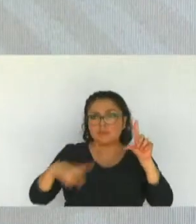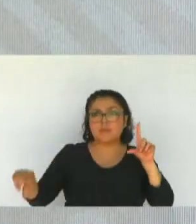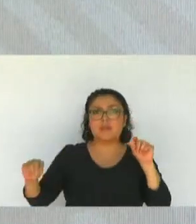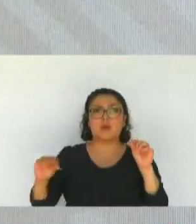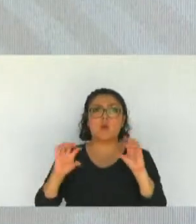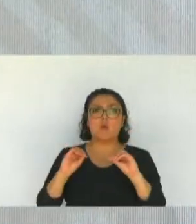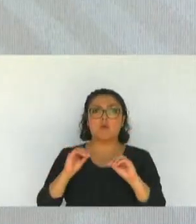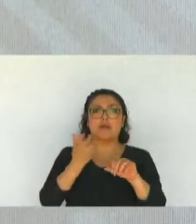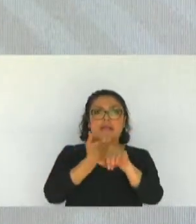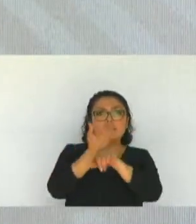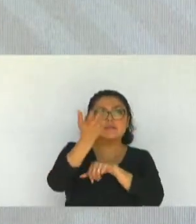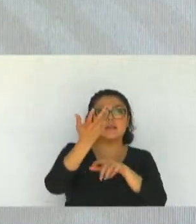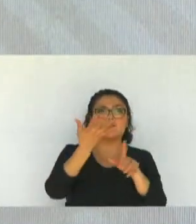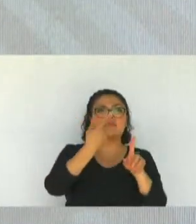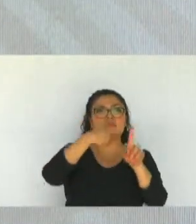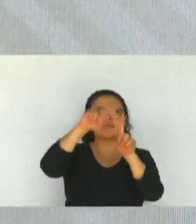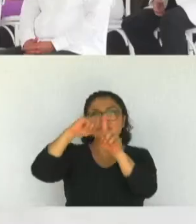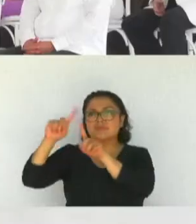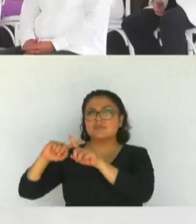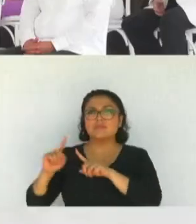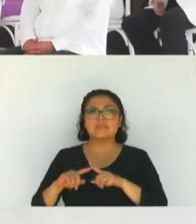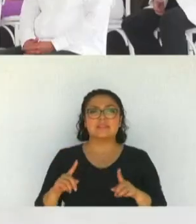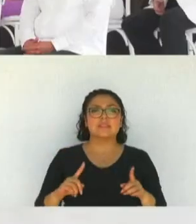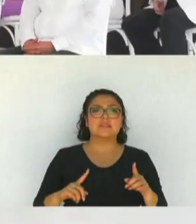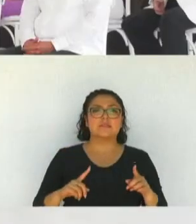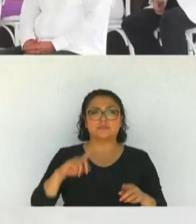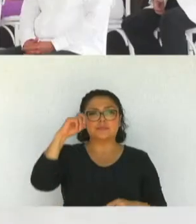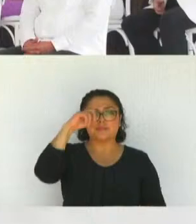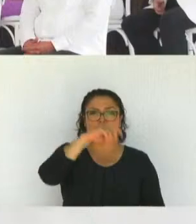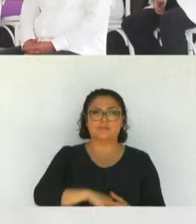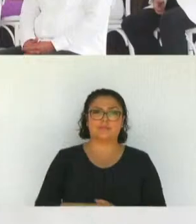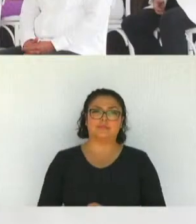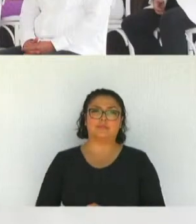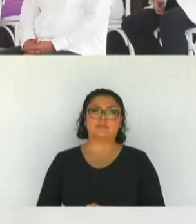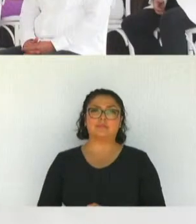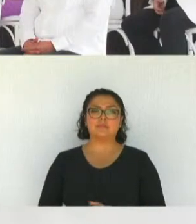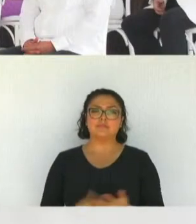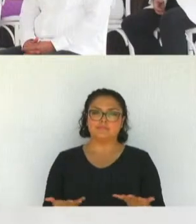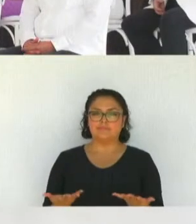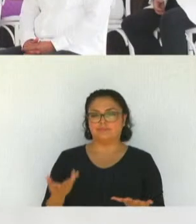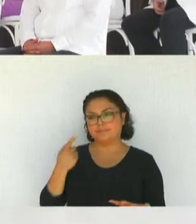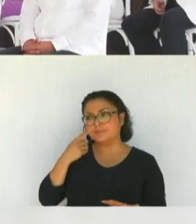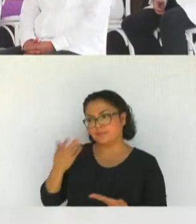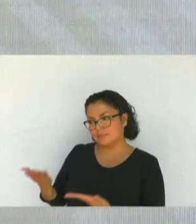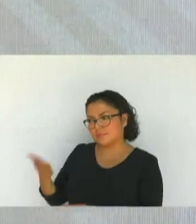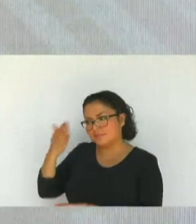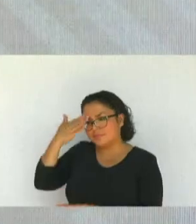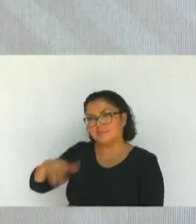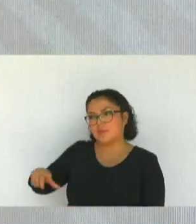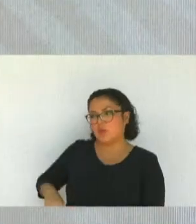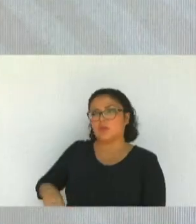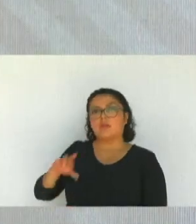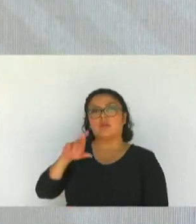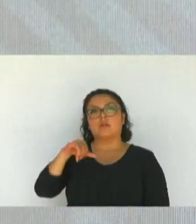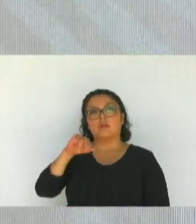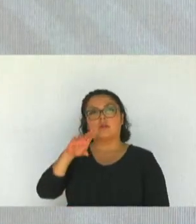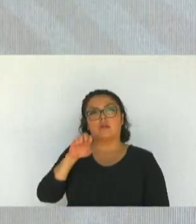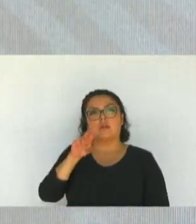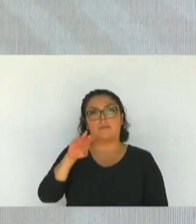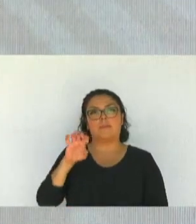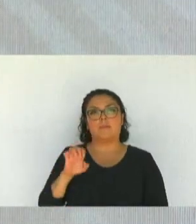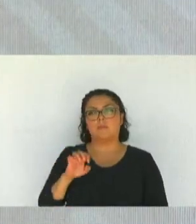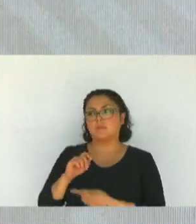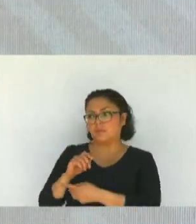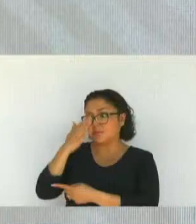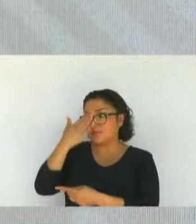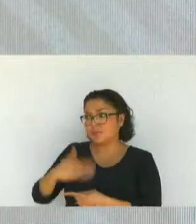gobiernos estatales, y en este sentido no me dejará mentir el gobernador Riquelme. Todos empezamos a cambiar